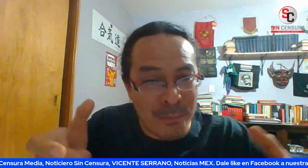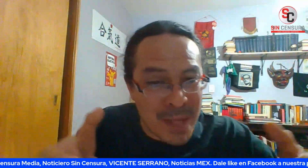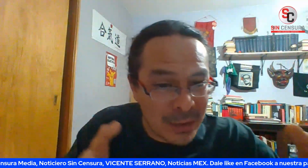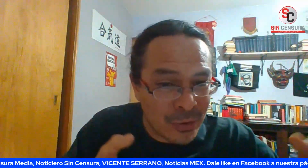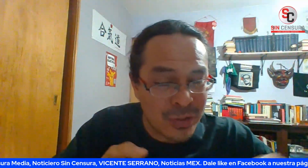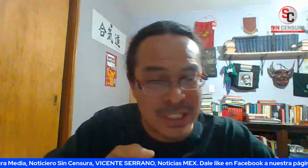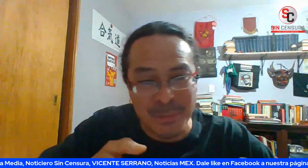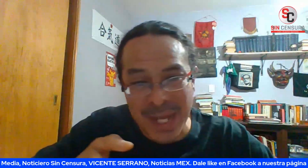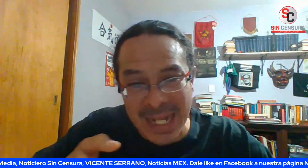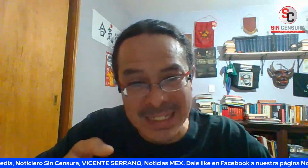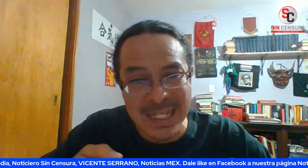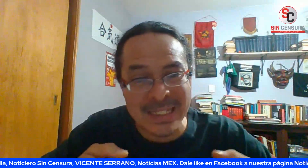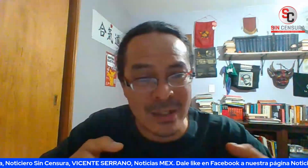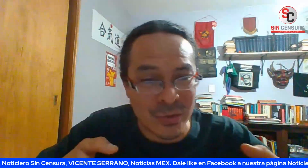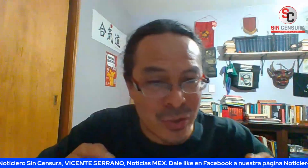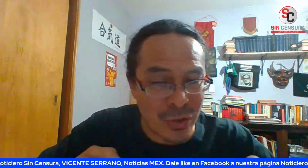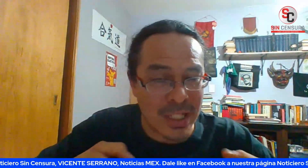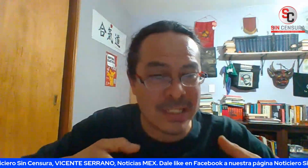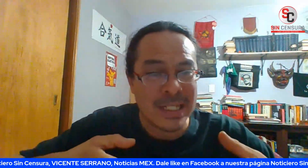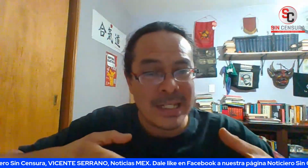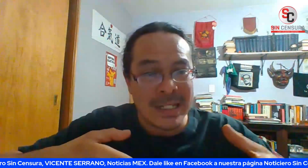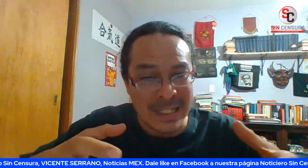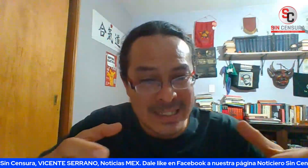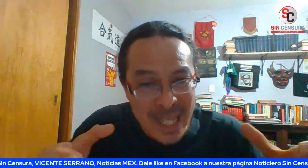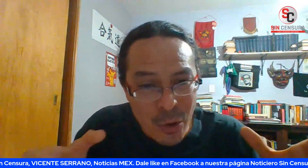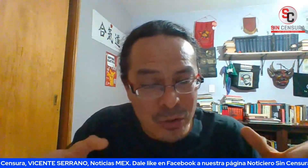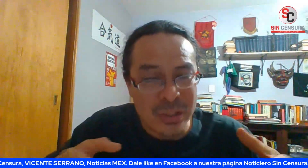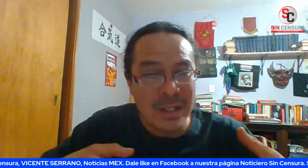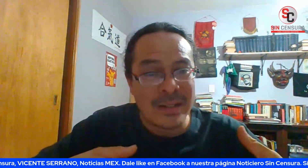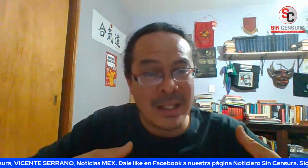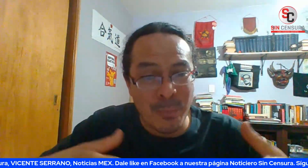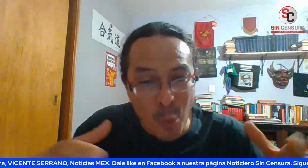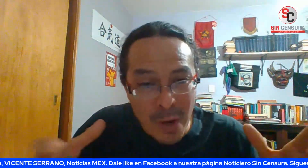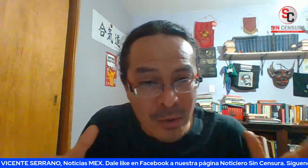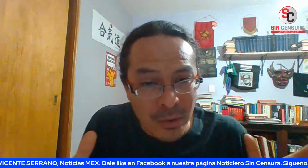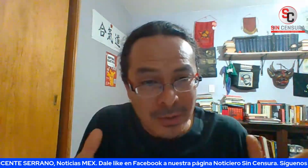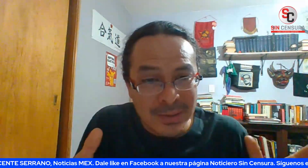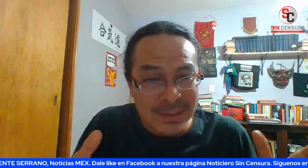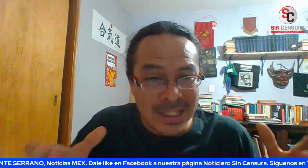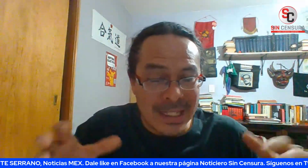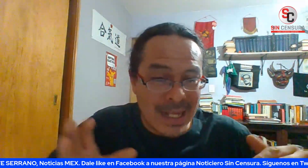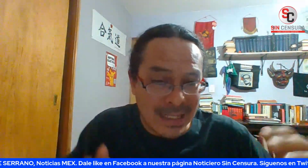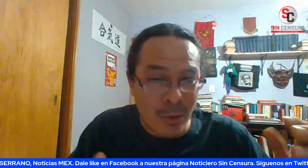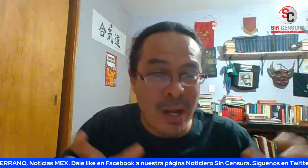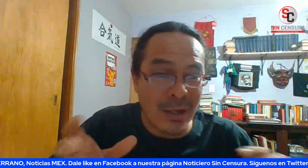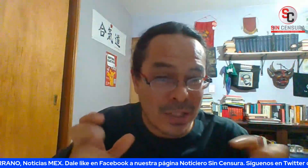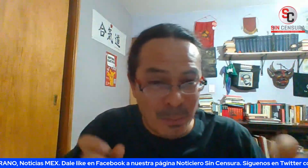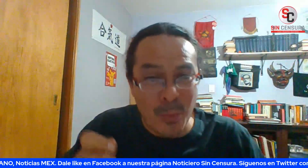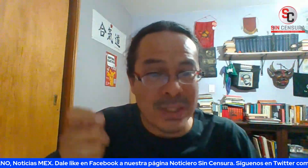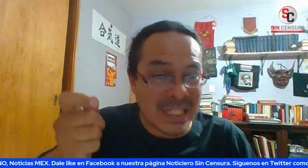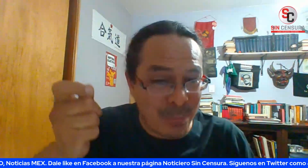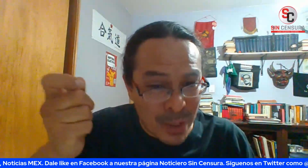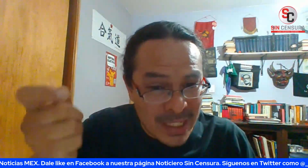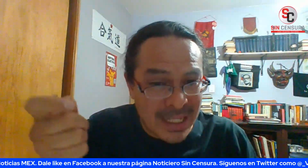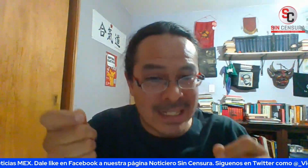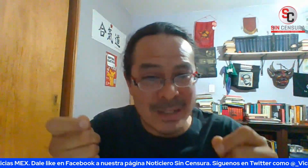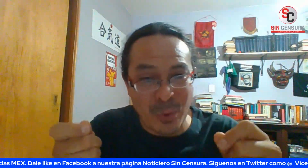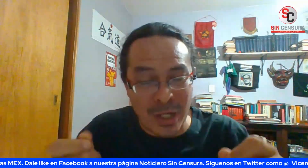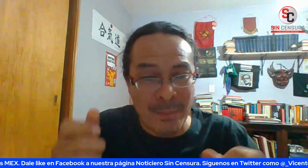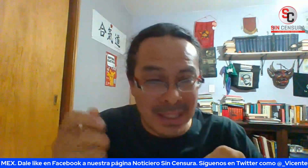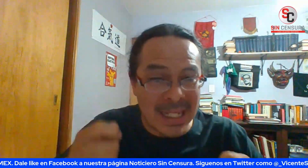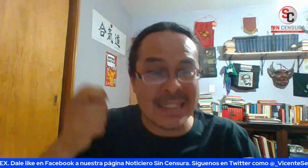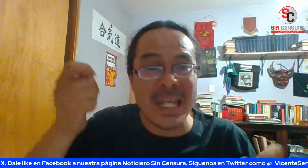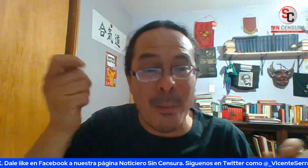articular movimientos, esperanzas, ilusiones, deseos del pueblo y articularlos en propuestas